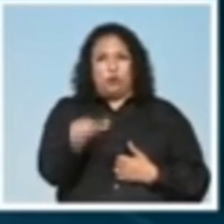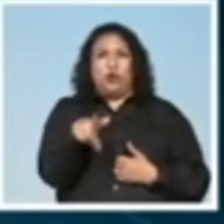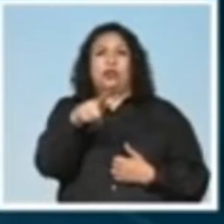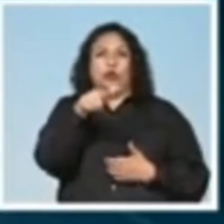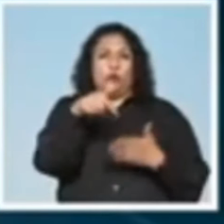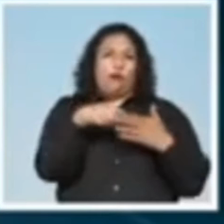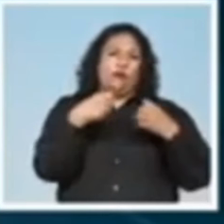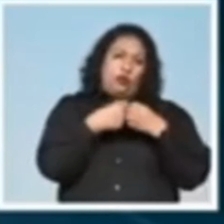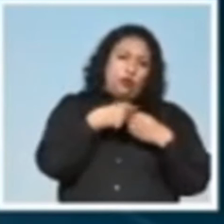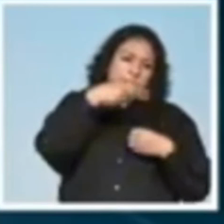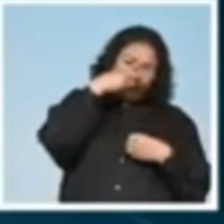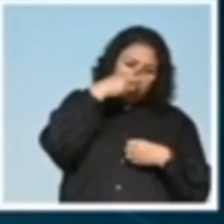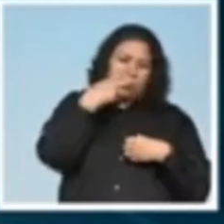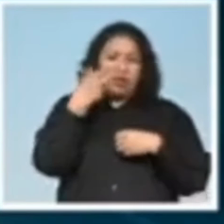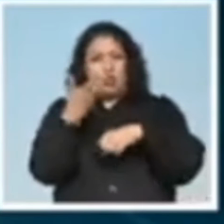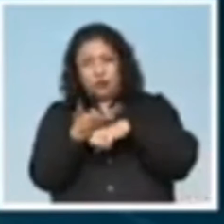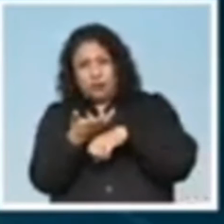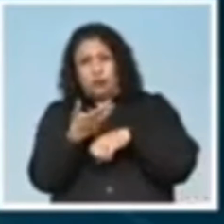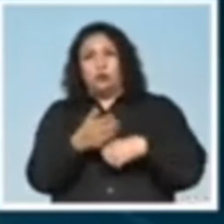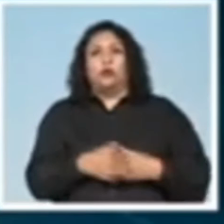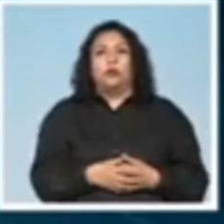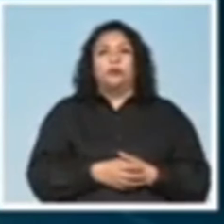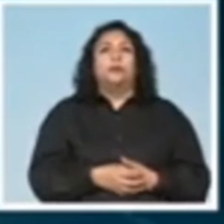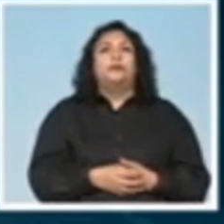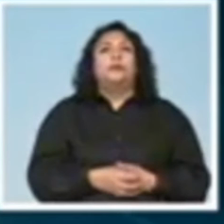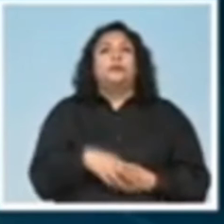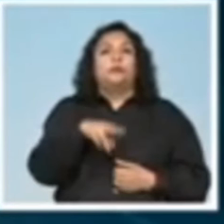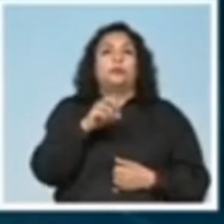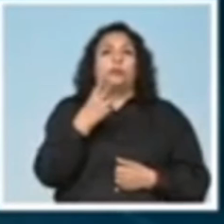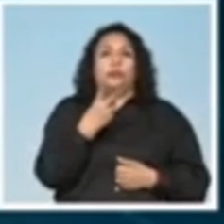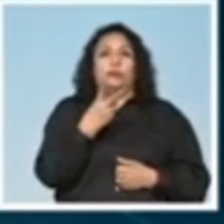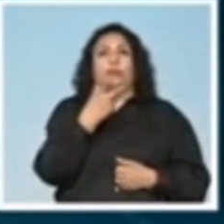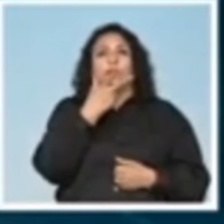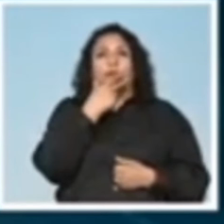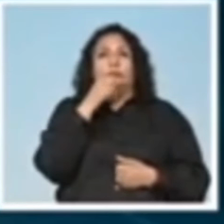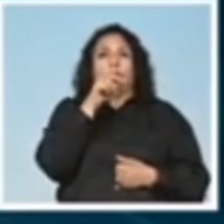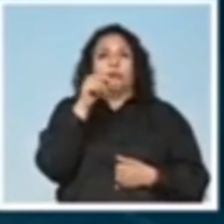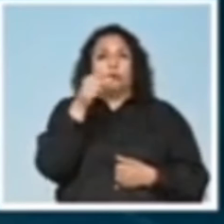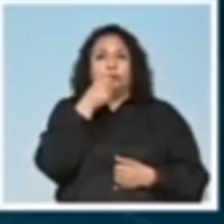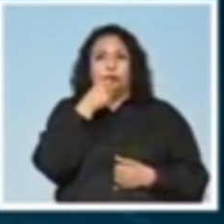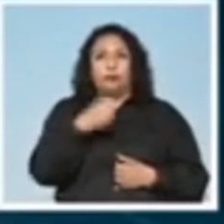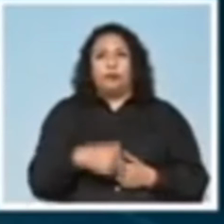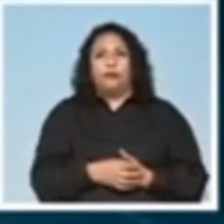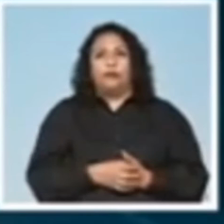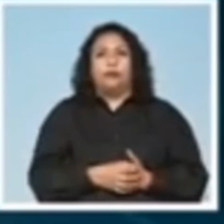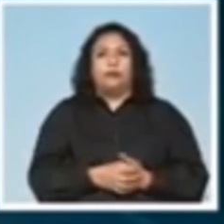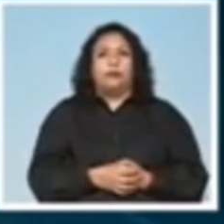la frontera entre México y Estados Unidos. Noticias 22, Alberto Aranda.